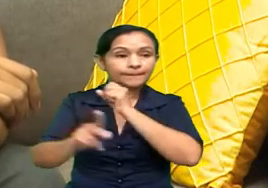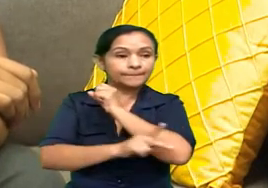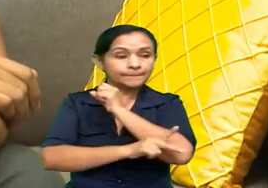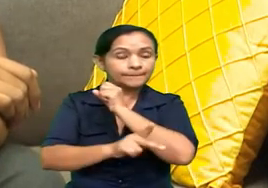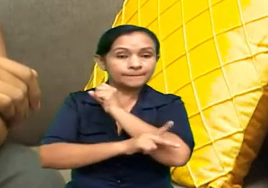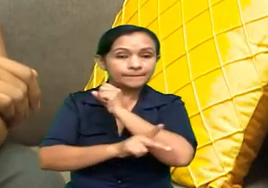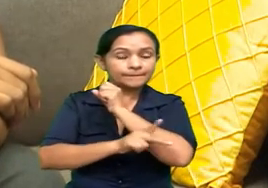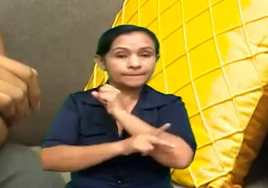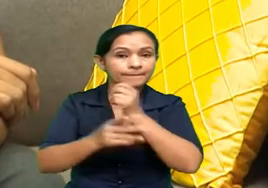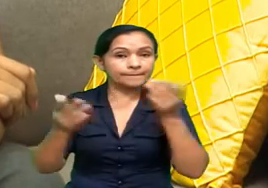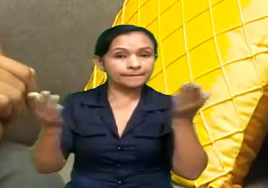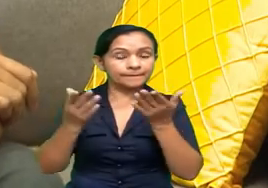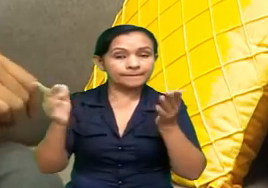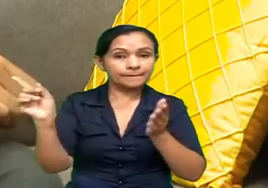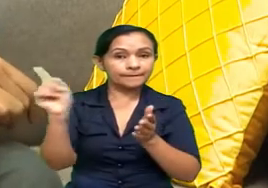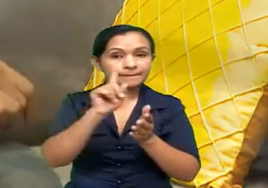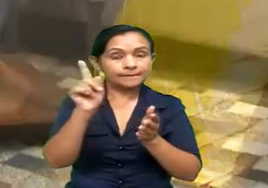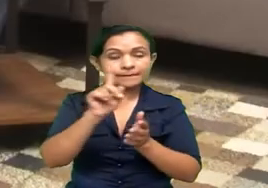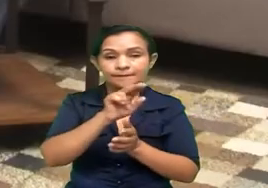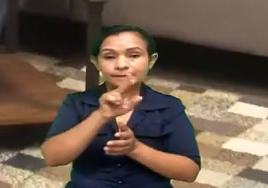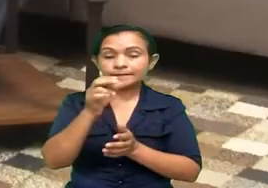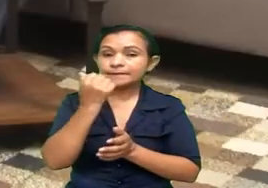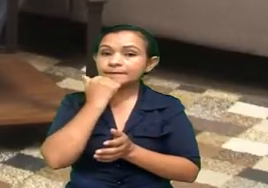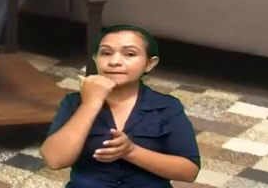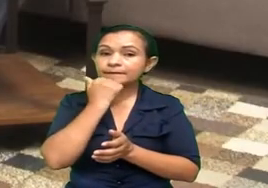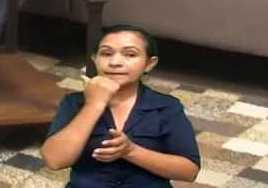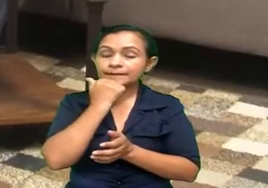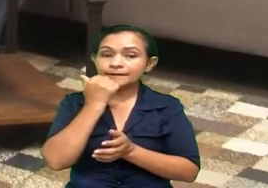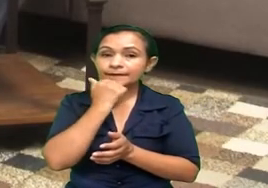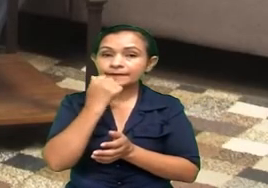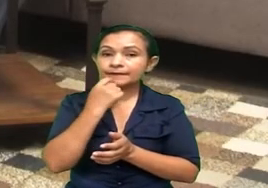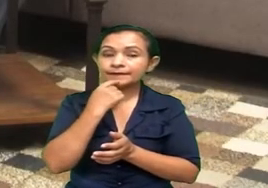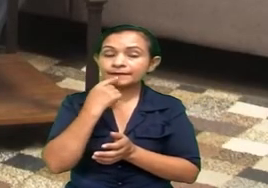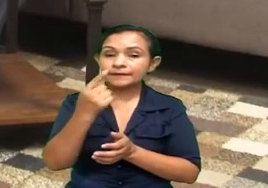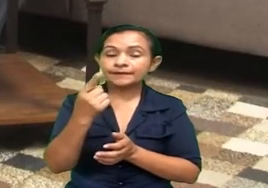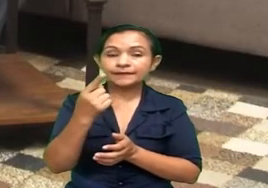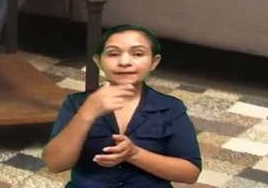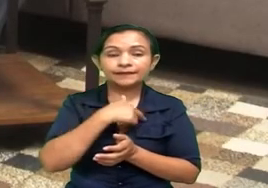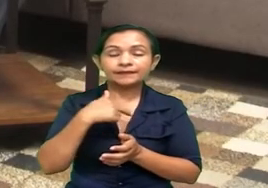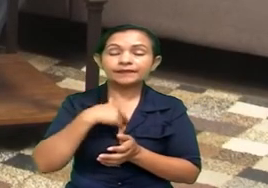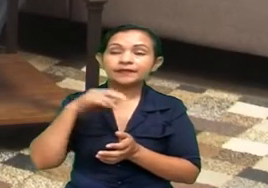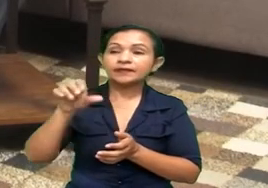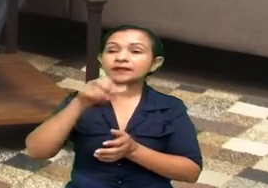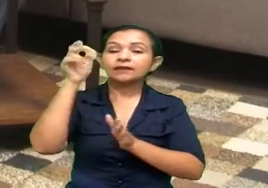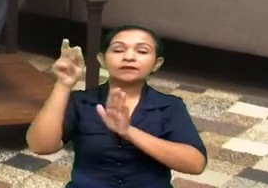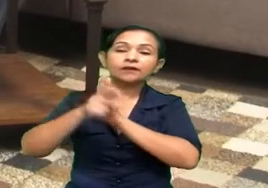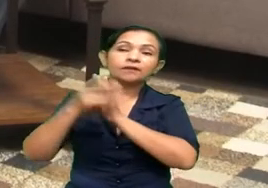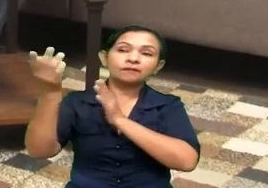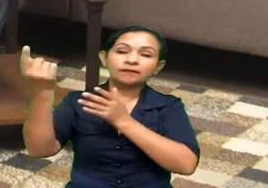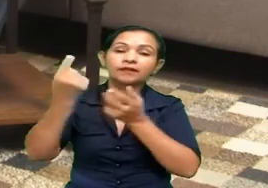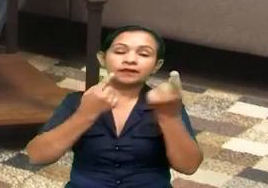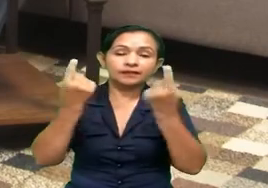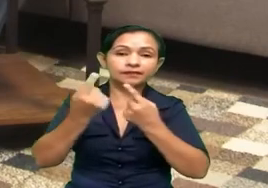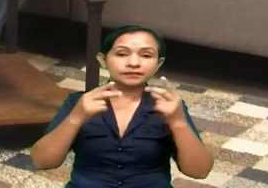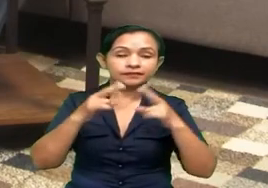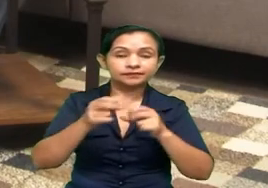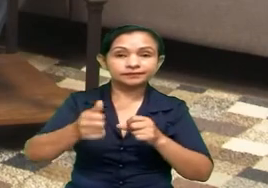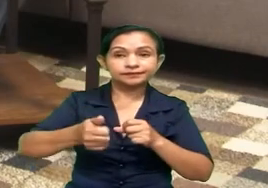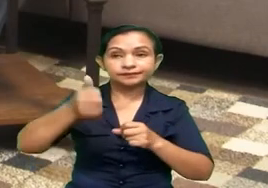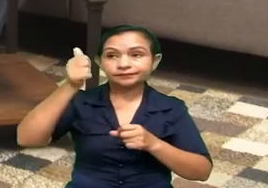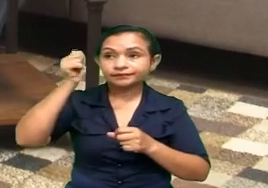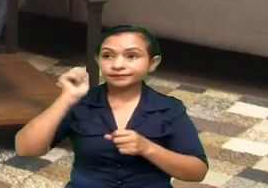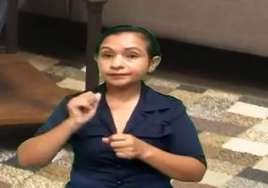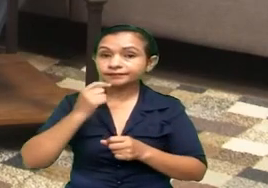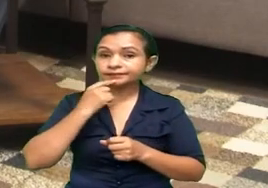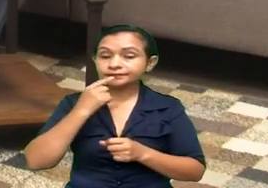a no cometer el mismo error, ¿no? Así de yo, pedir la intervención de otros países en asuntos que nosotros le decía, podemos resolver.